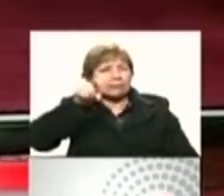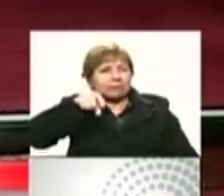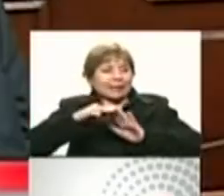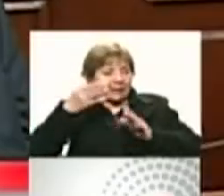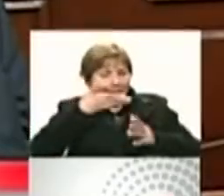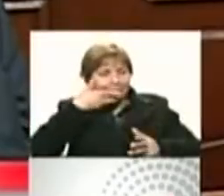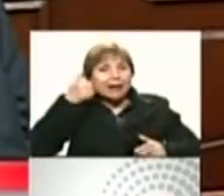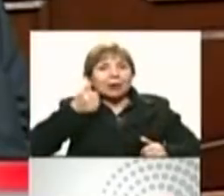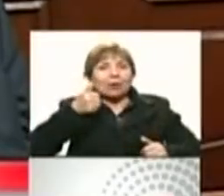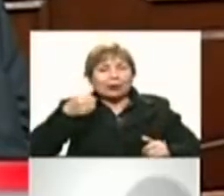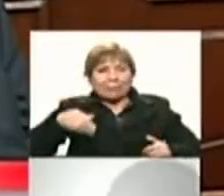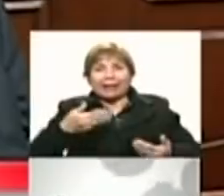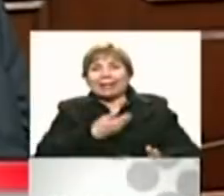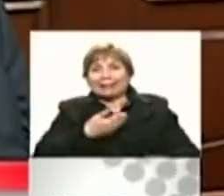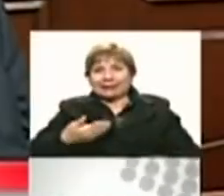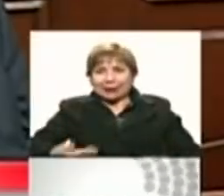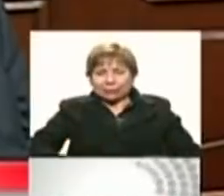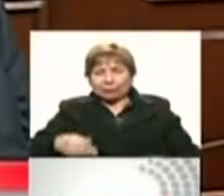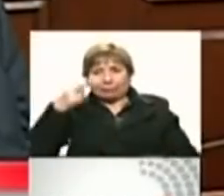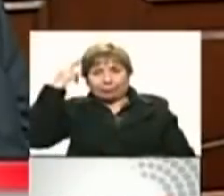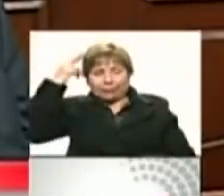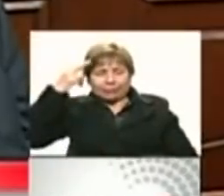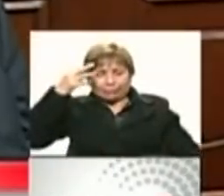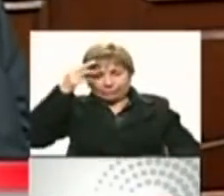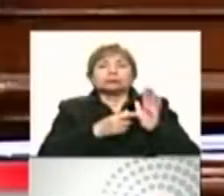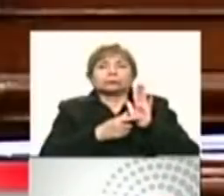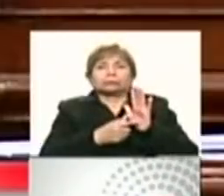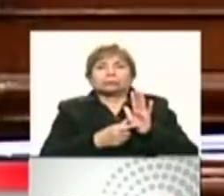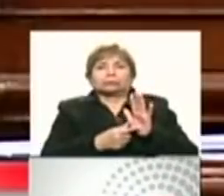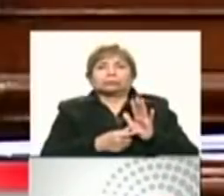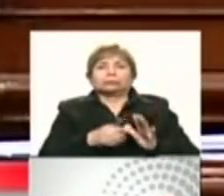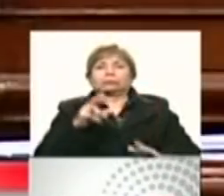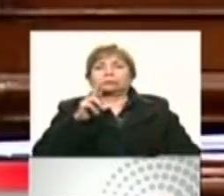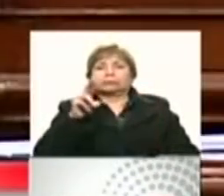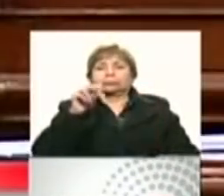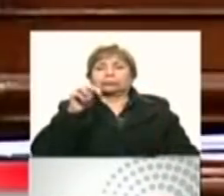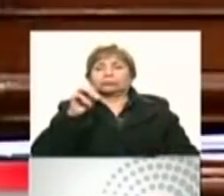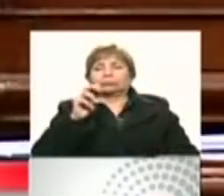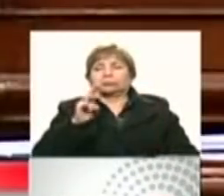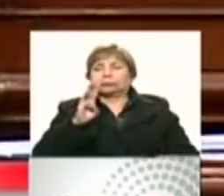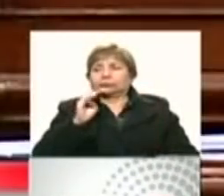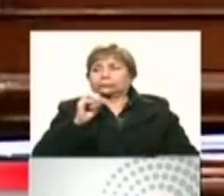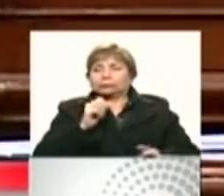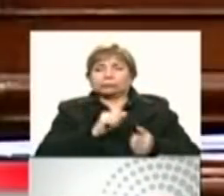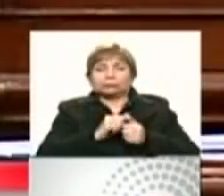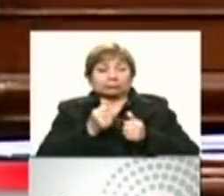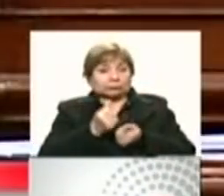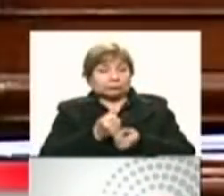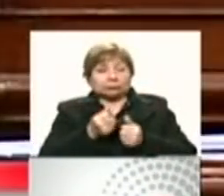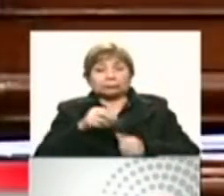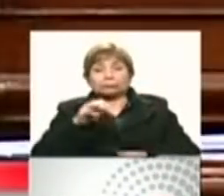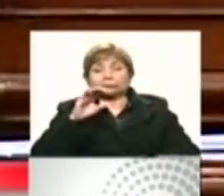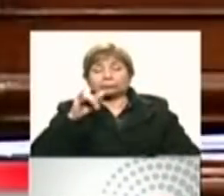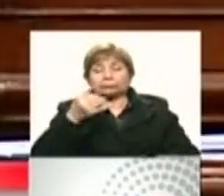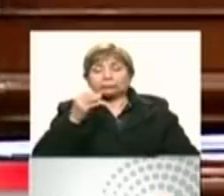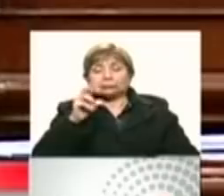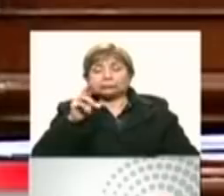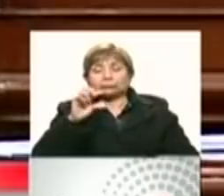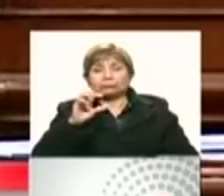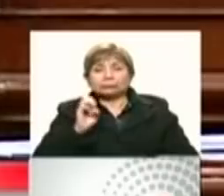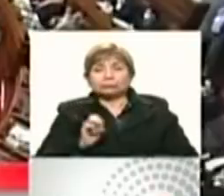una acotación muy concreto, nada más. César Acuña acaba de declarar que de los 15 integrantes de la bancada de